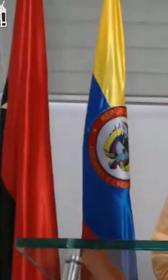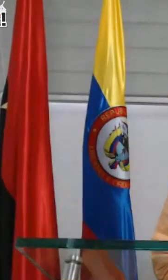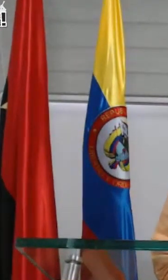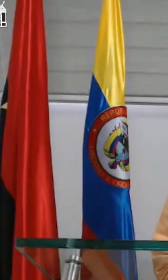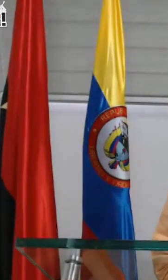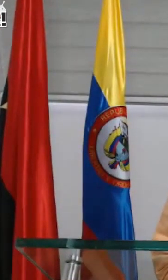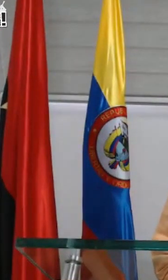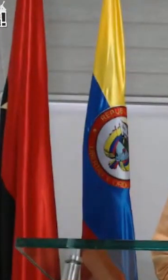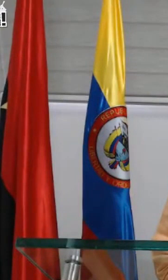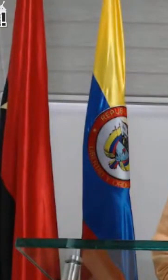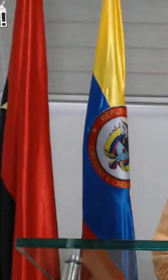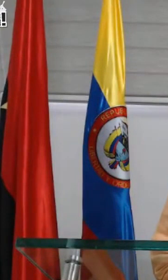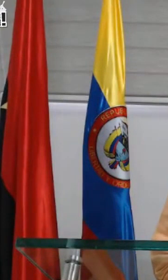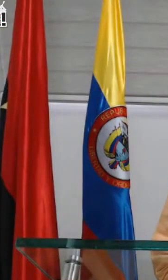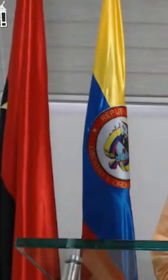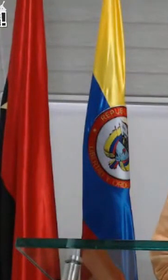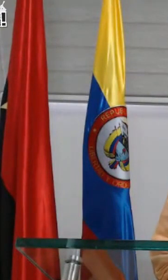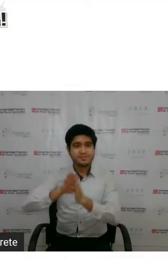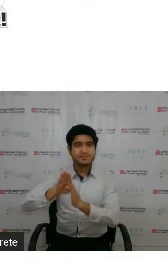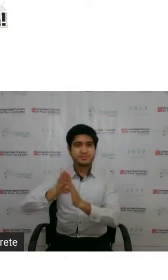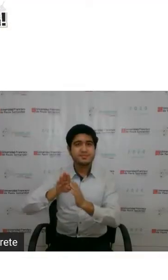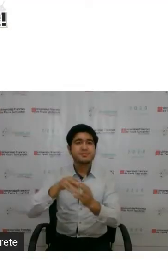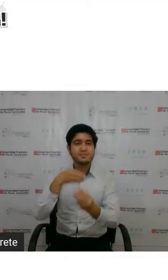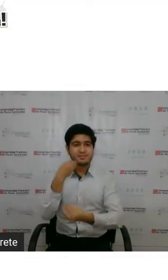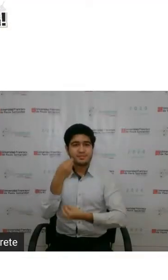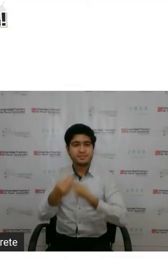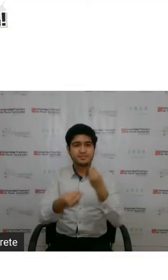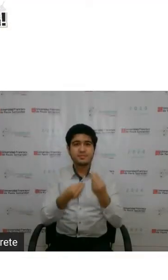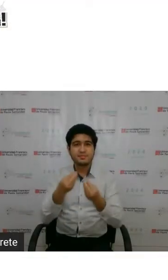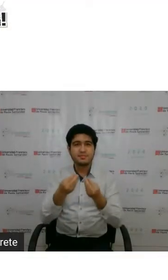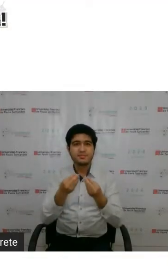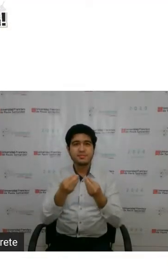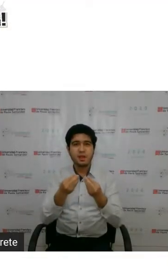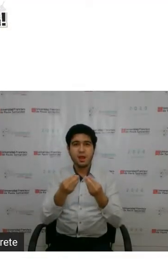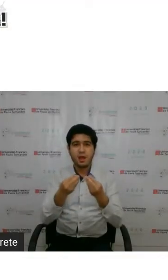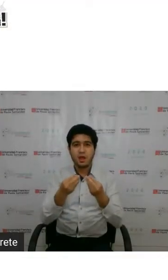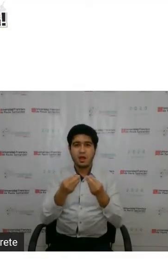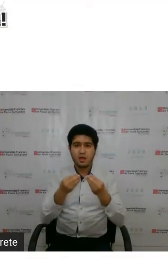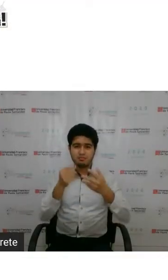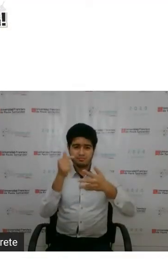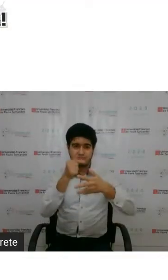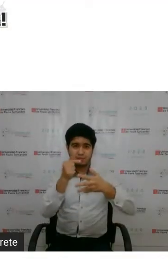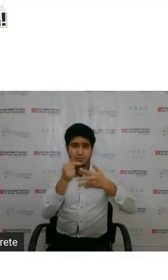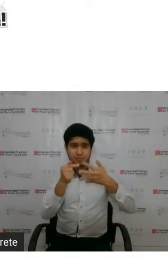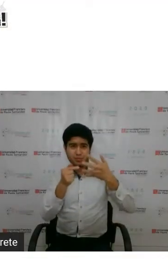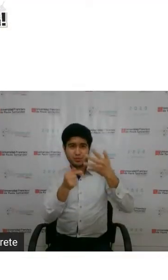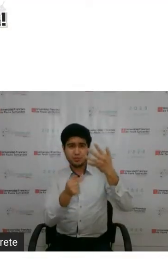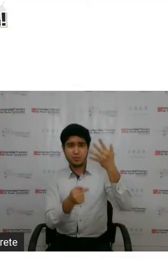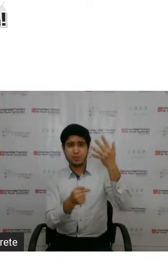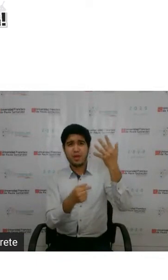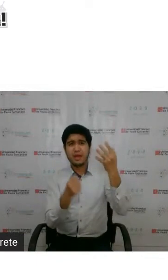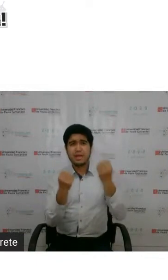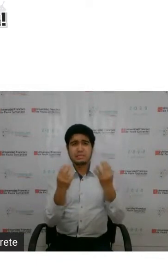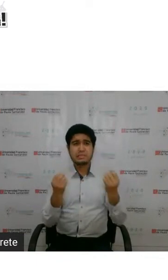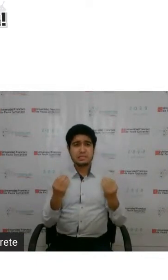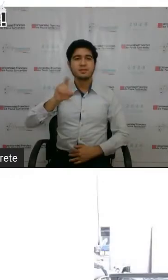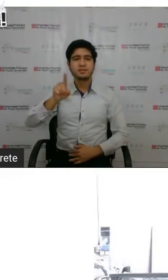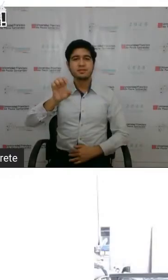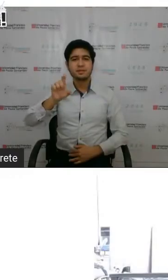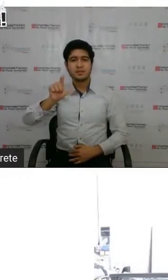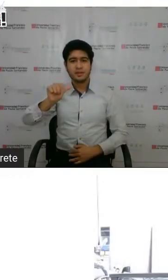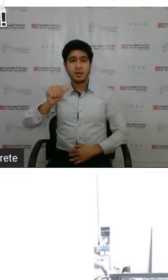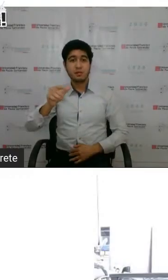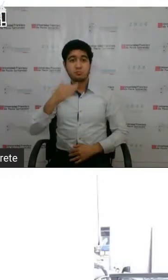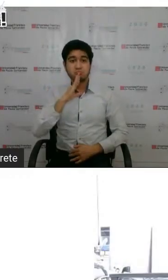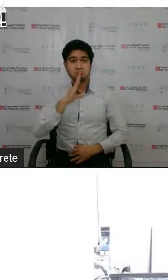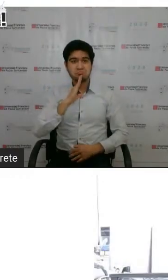año, con la participación de 32 instituciones de educación, participantes del ámbito nacional